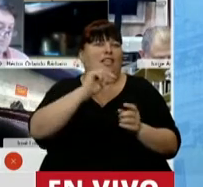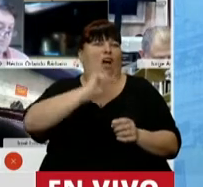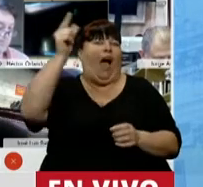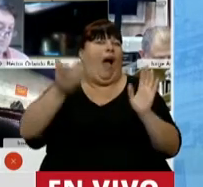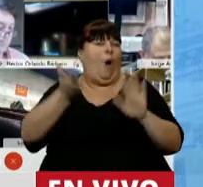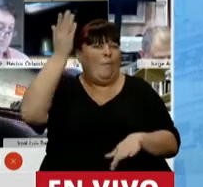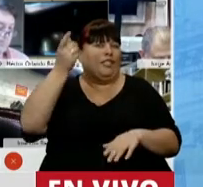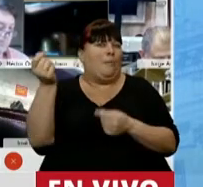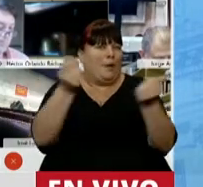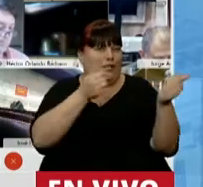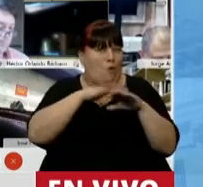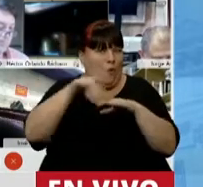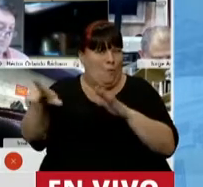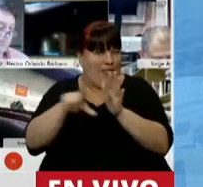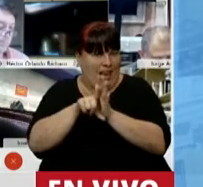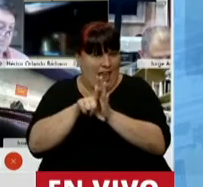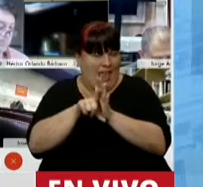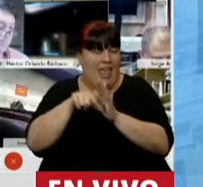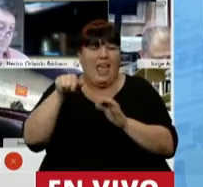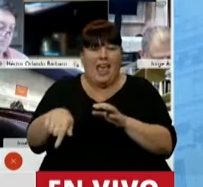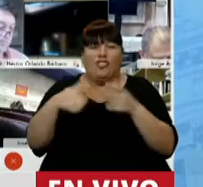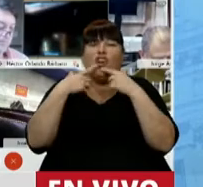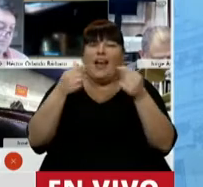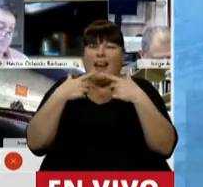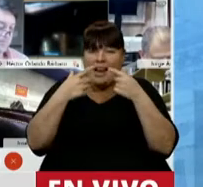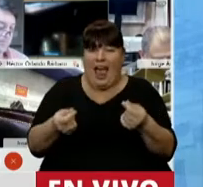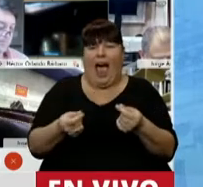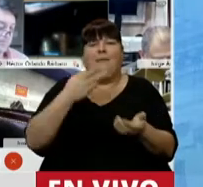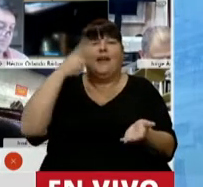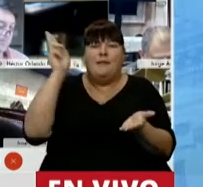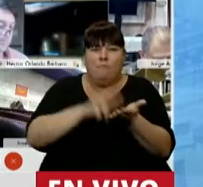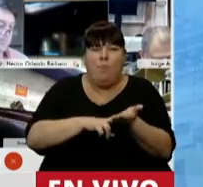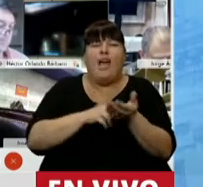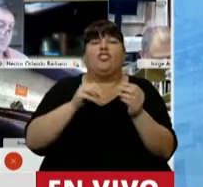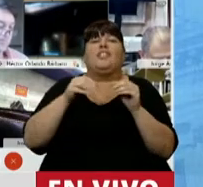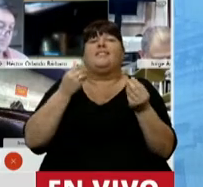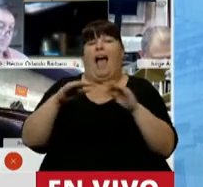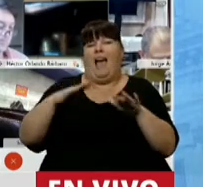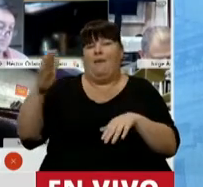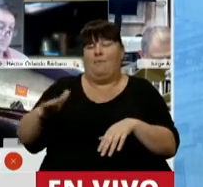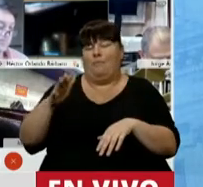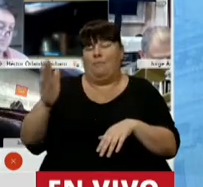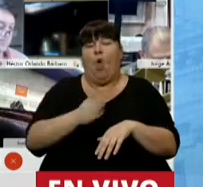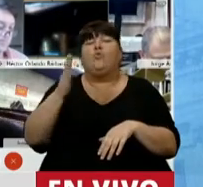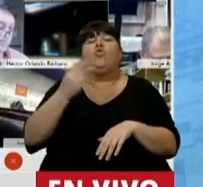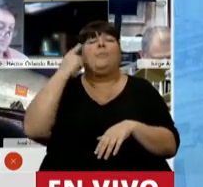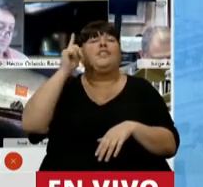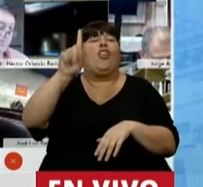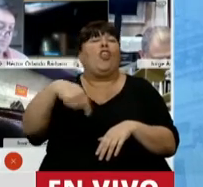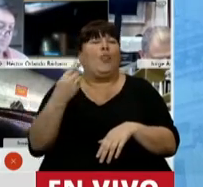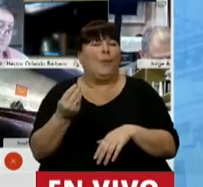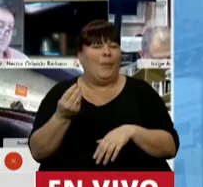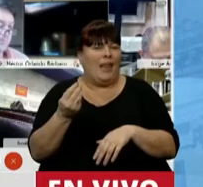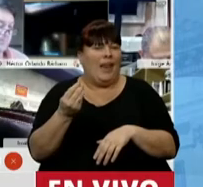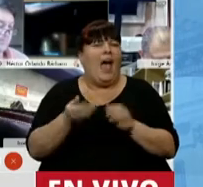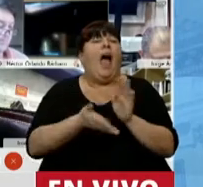precios. Esto que están exigiendo y que están grabando, que es actividad productiva, ¿de dónde piensan que va a